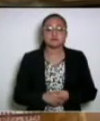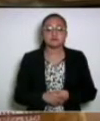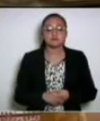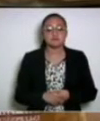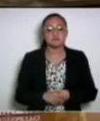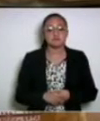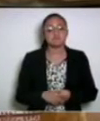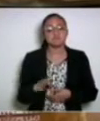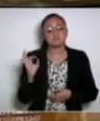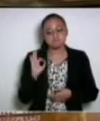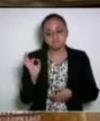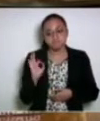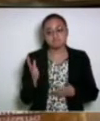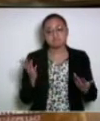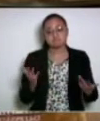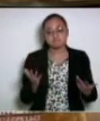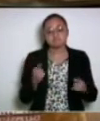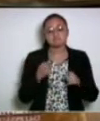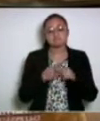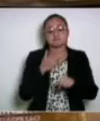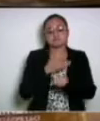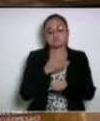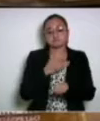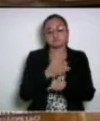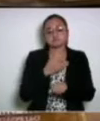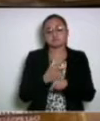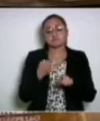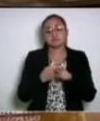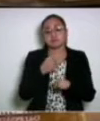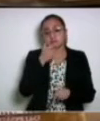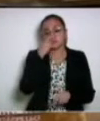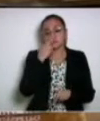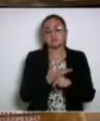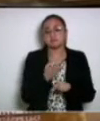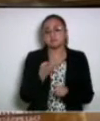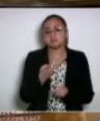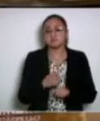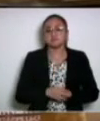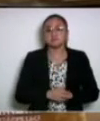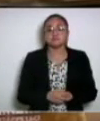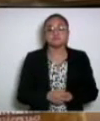Y en su caso, sancionar a quien tenga responsabilidad.